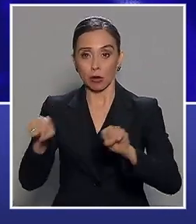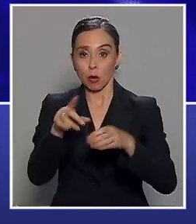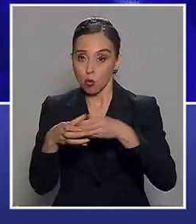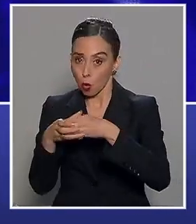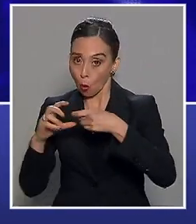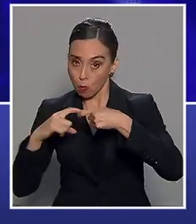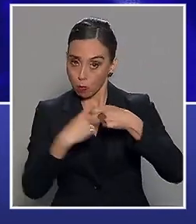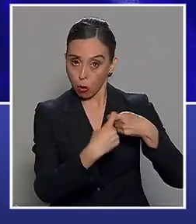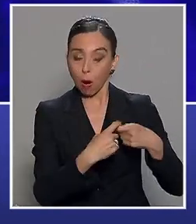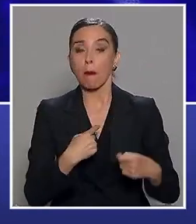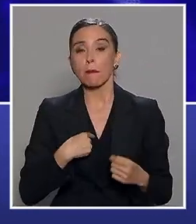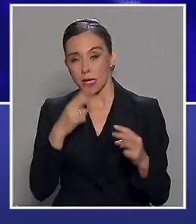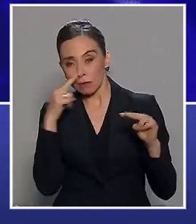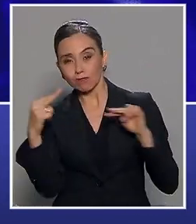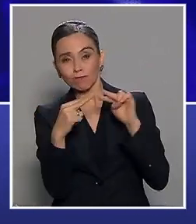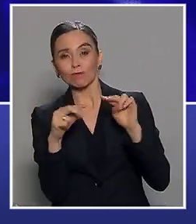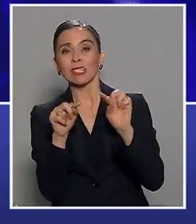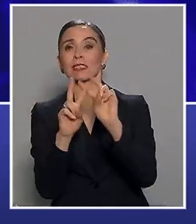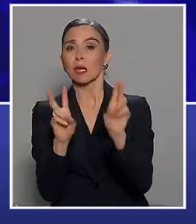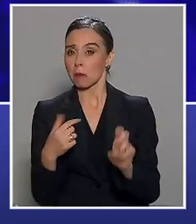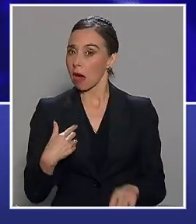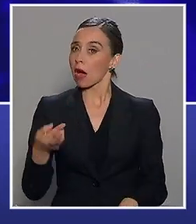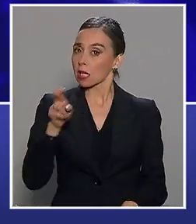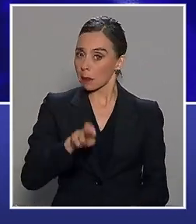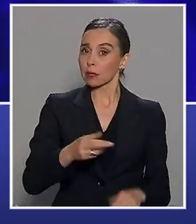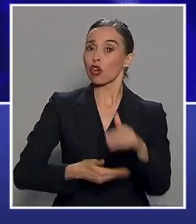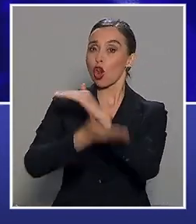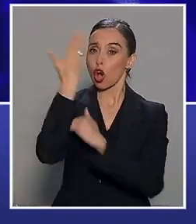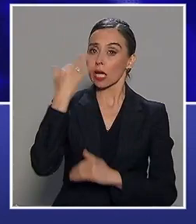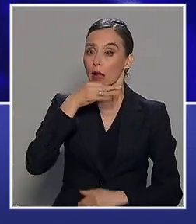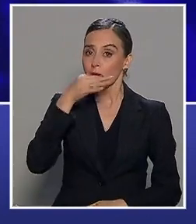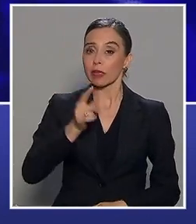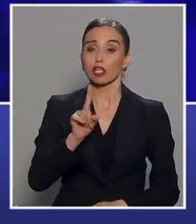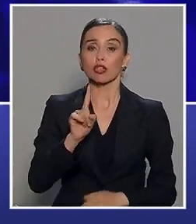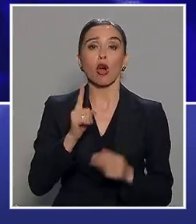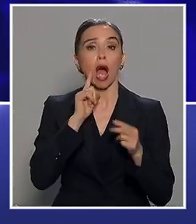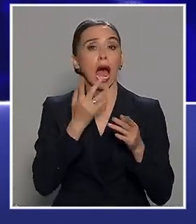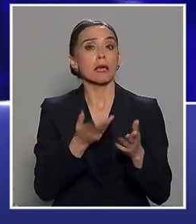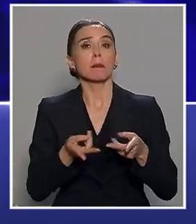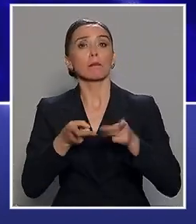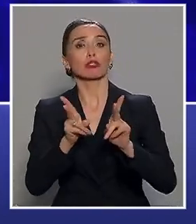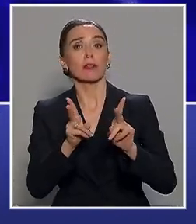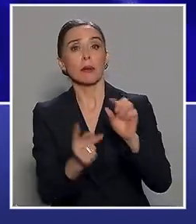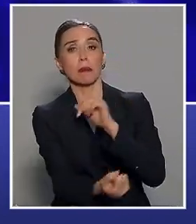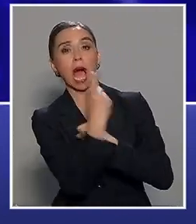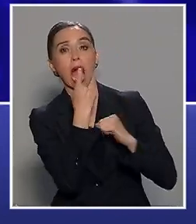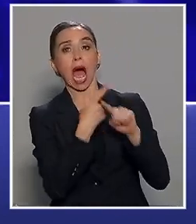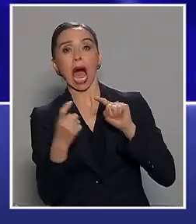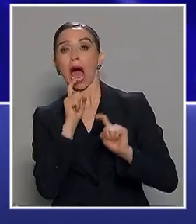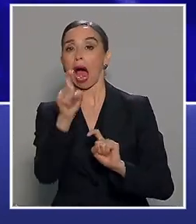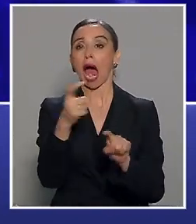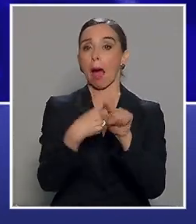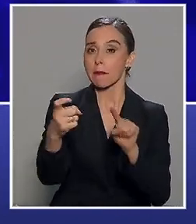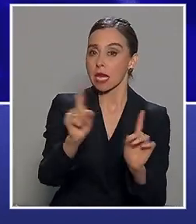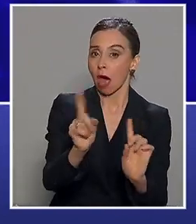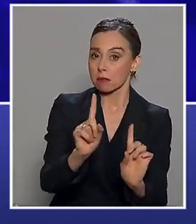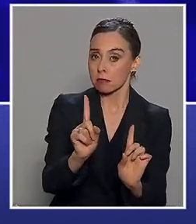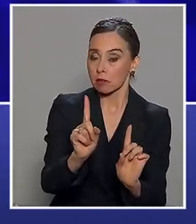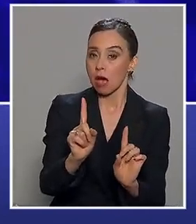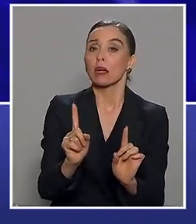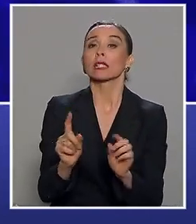cuál es mi punto de vista respecto de esto yo reitero lo que dije acá no hay espacio para amenazas porque lo que corresponde es